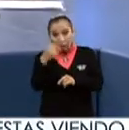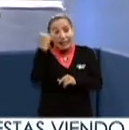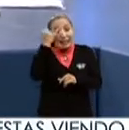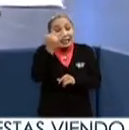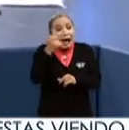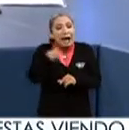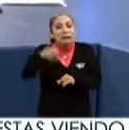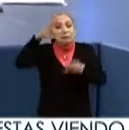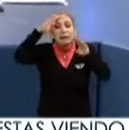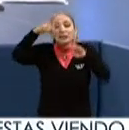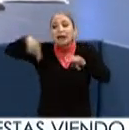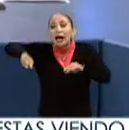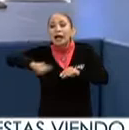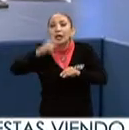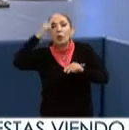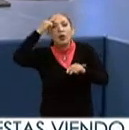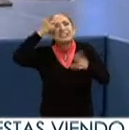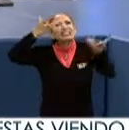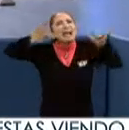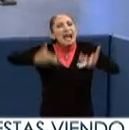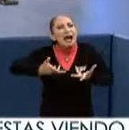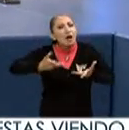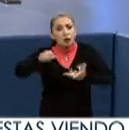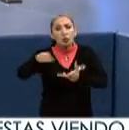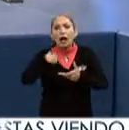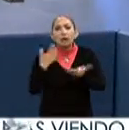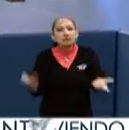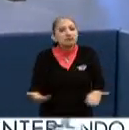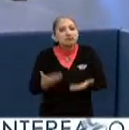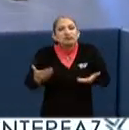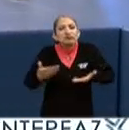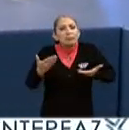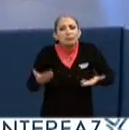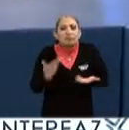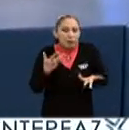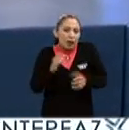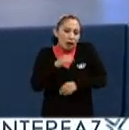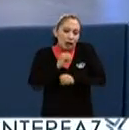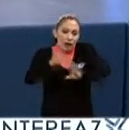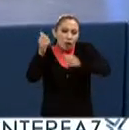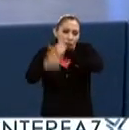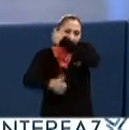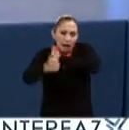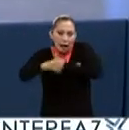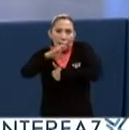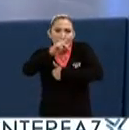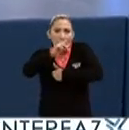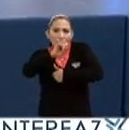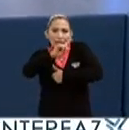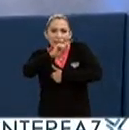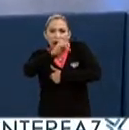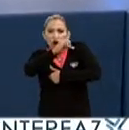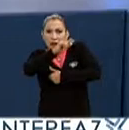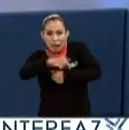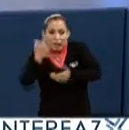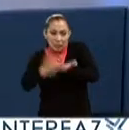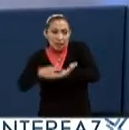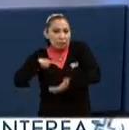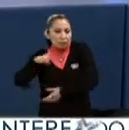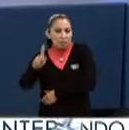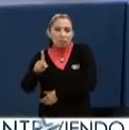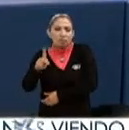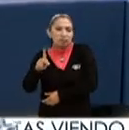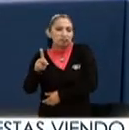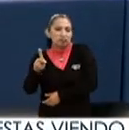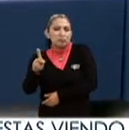la idea era pensar en voz alta. Sí, ¿Qué fue lo que les impulsó? Digo, finalmente las carreras de pedagogía, pues la didáctica per se,